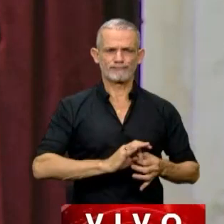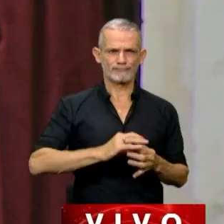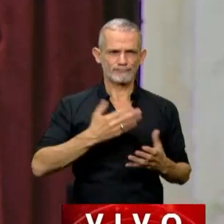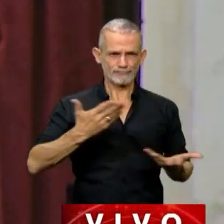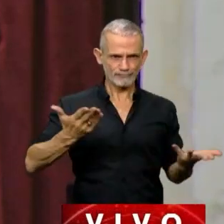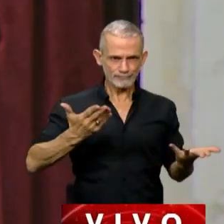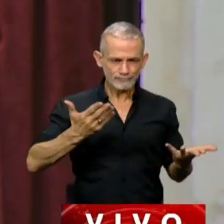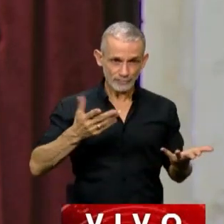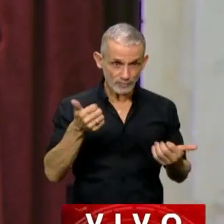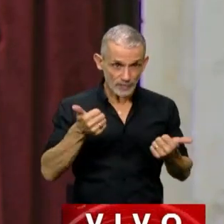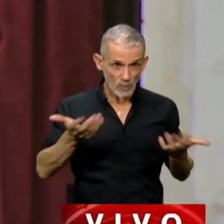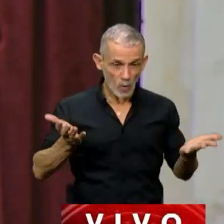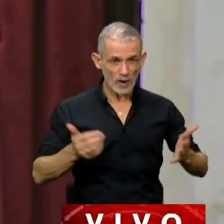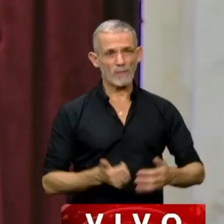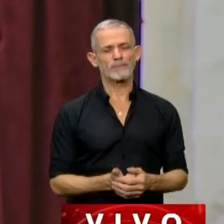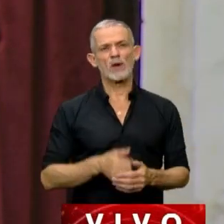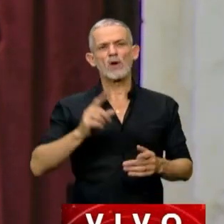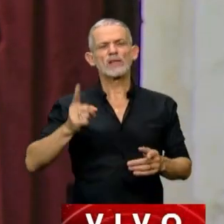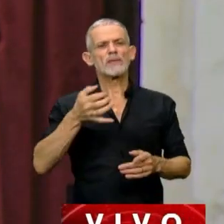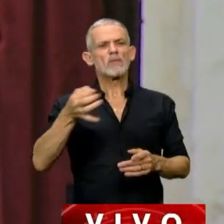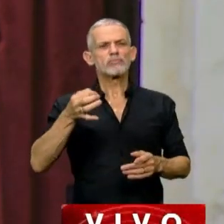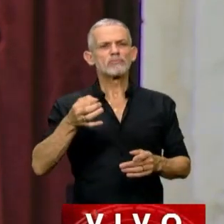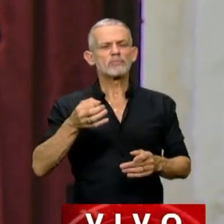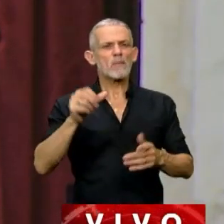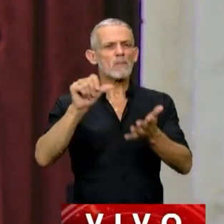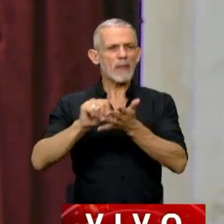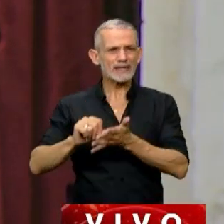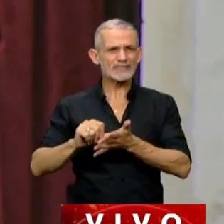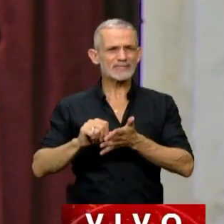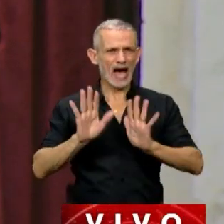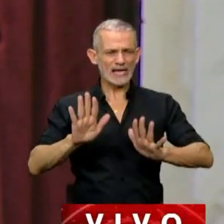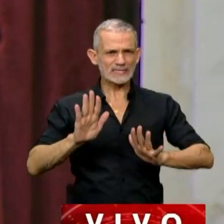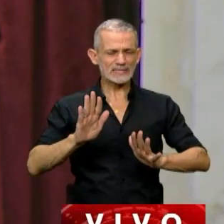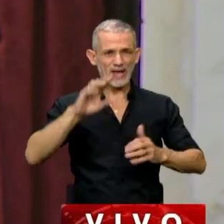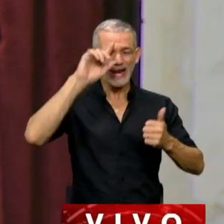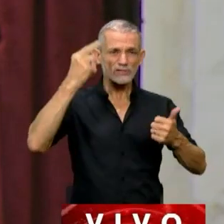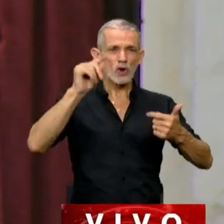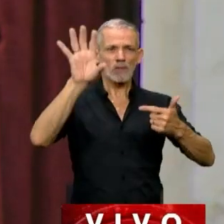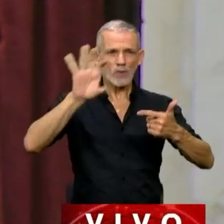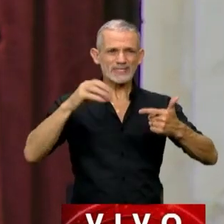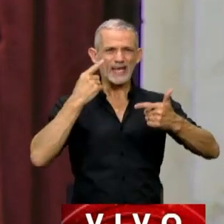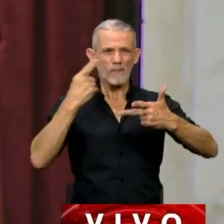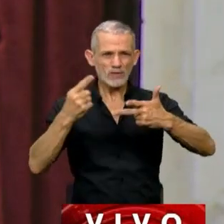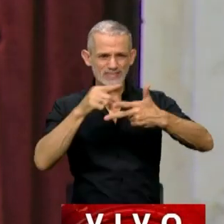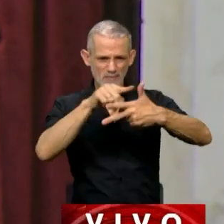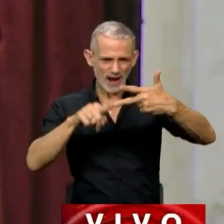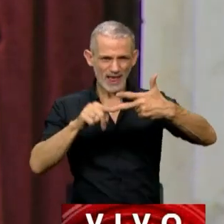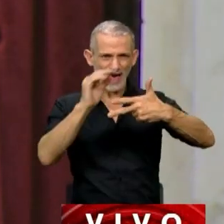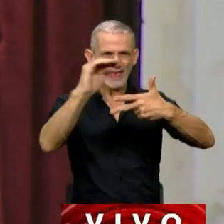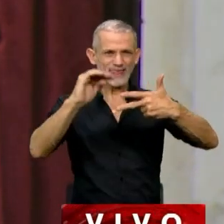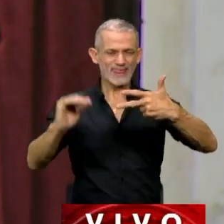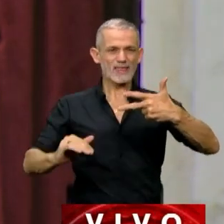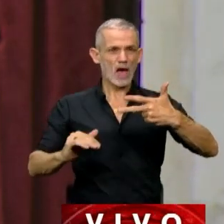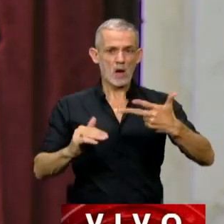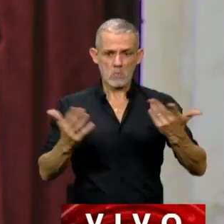muy bueno. Pero también es cierto que estando en un país federal, nación, provincias y municipios tienen